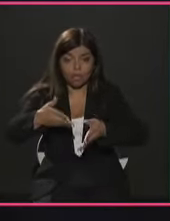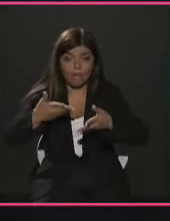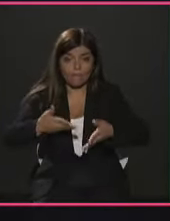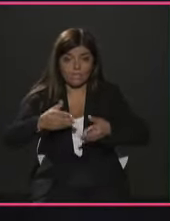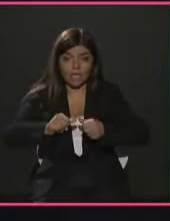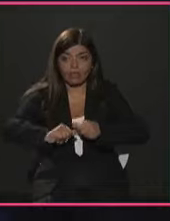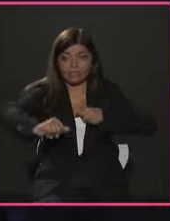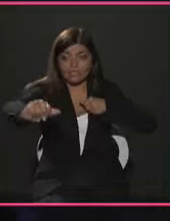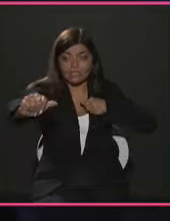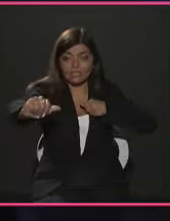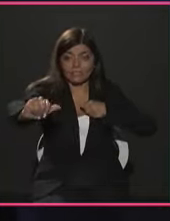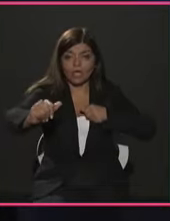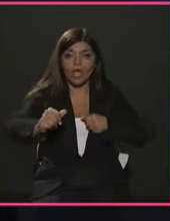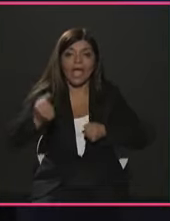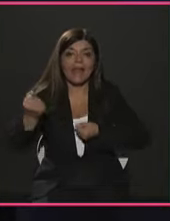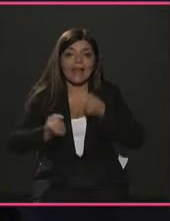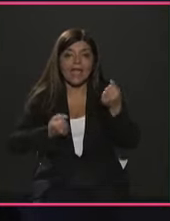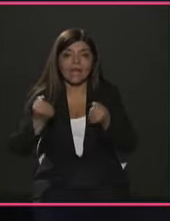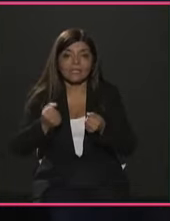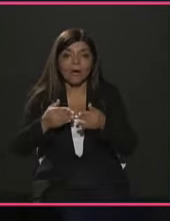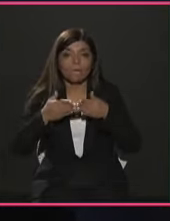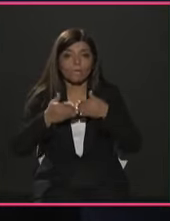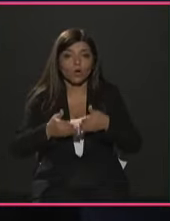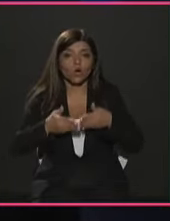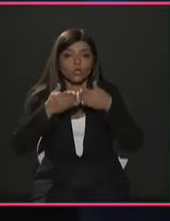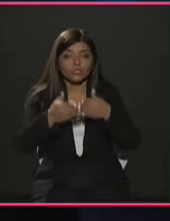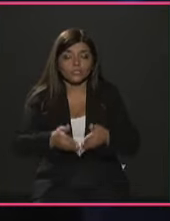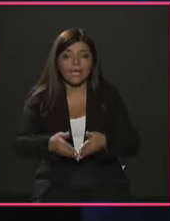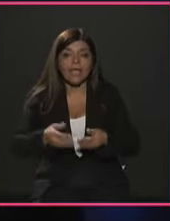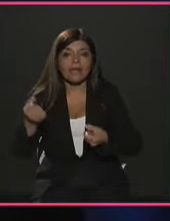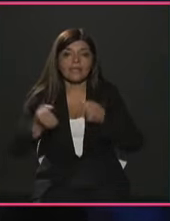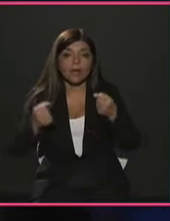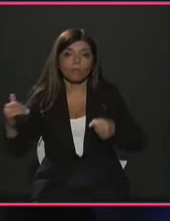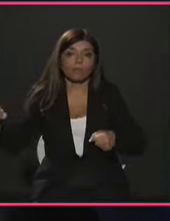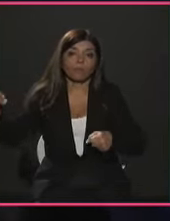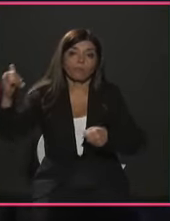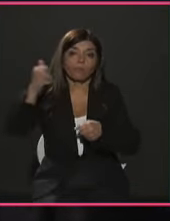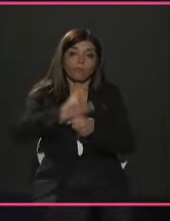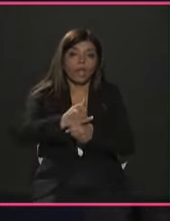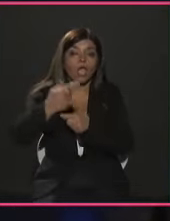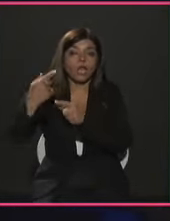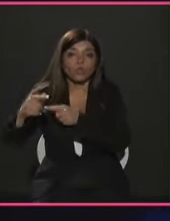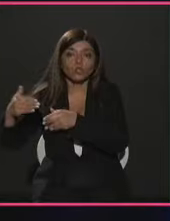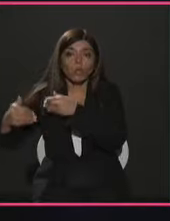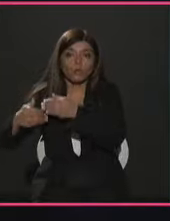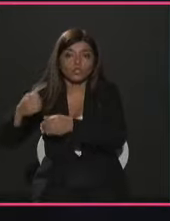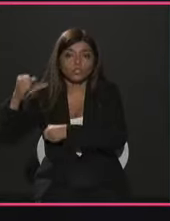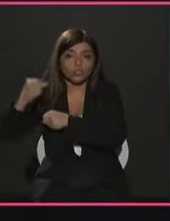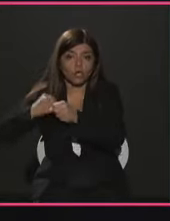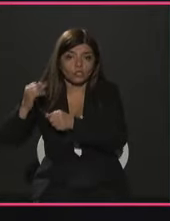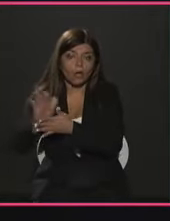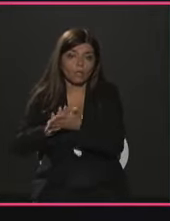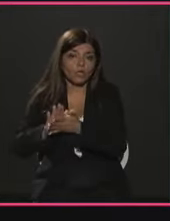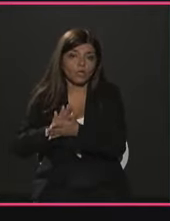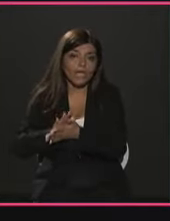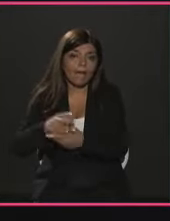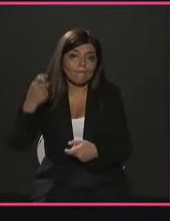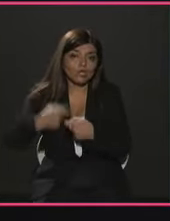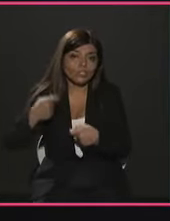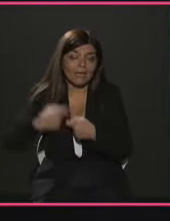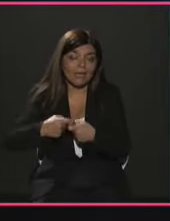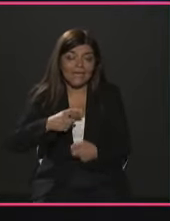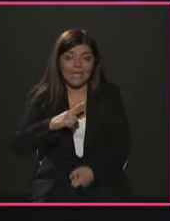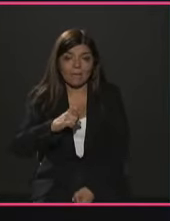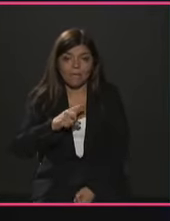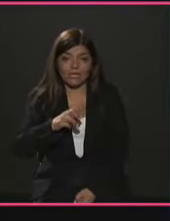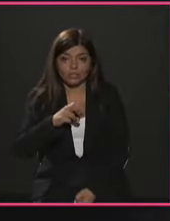y de larga distancia en el transporte naviero y en Aviación y en algunos procesos industriales como producción por ejemplo de cemento acero o otros